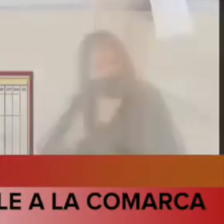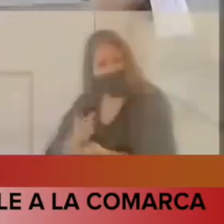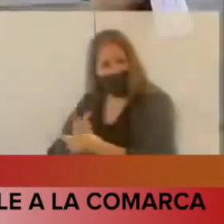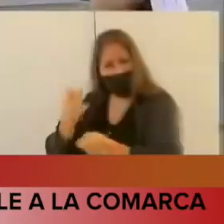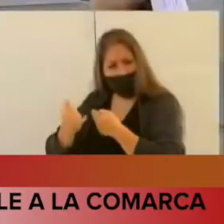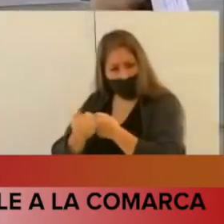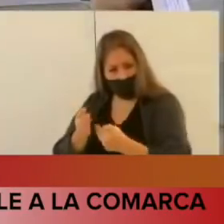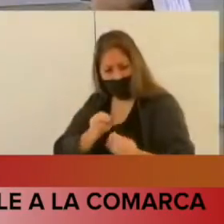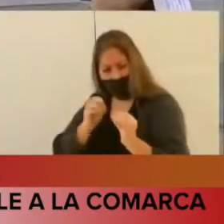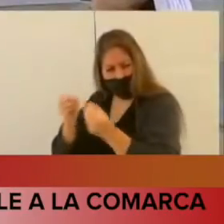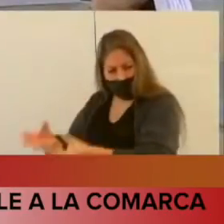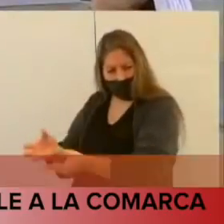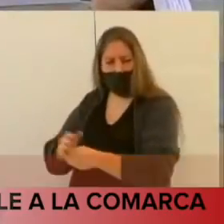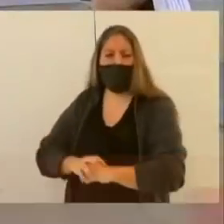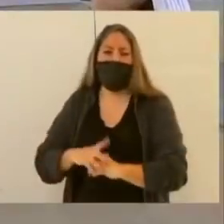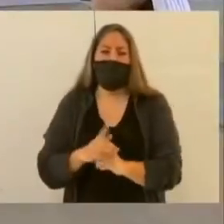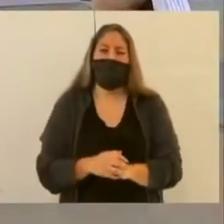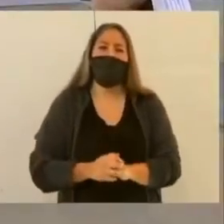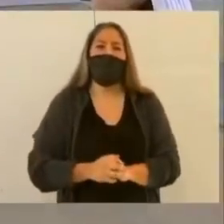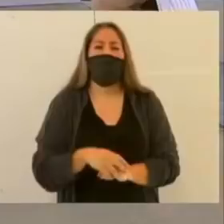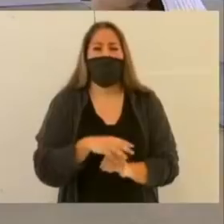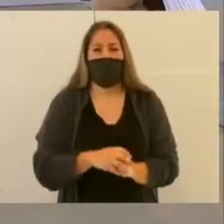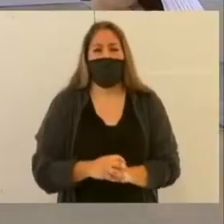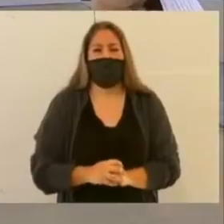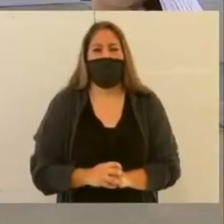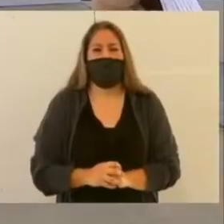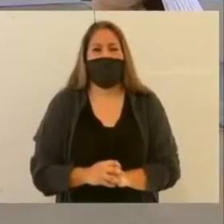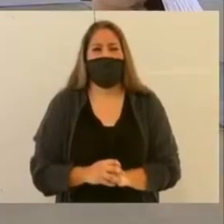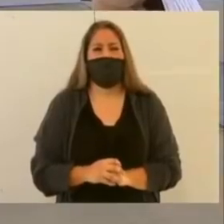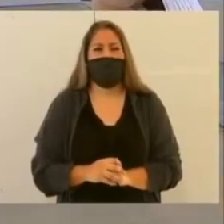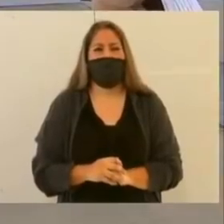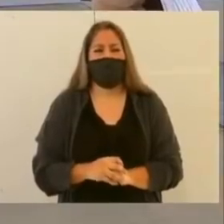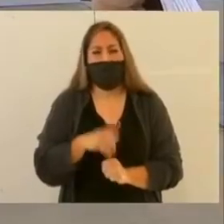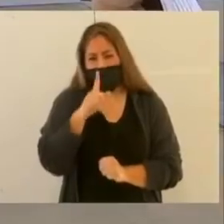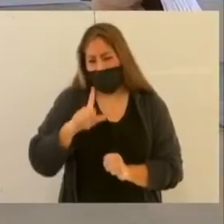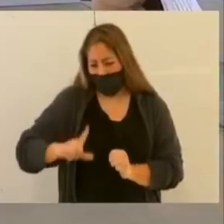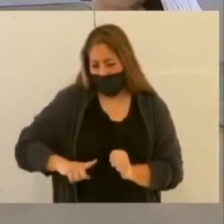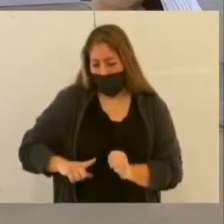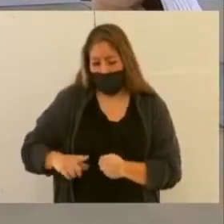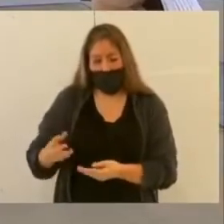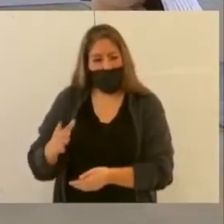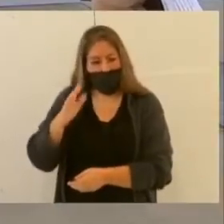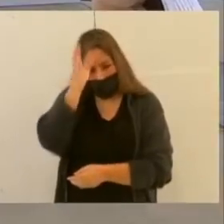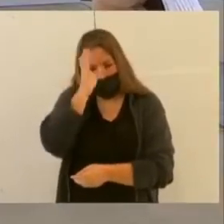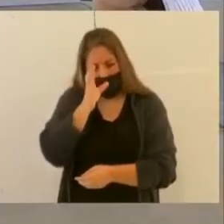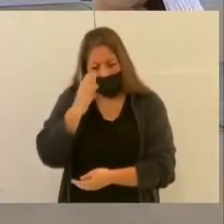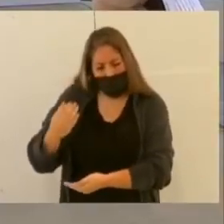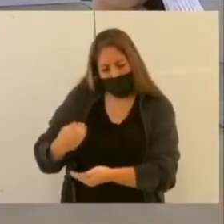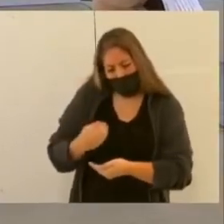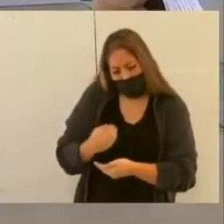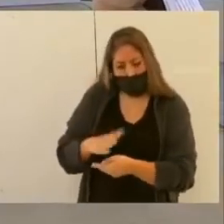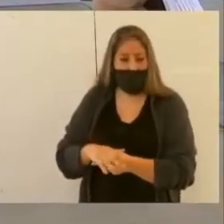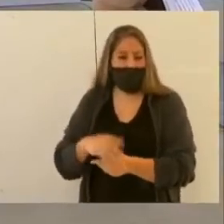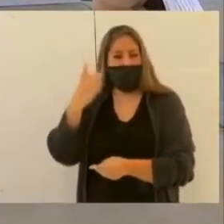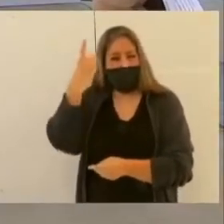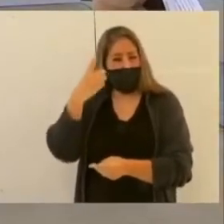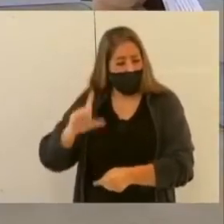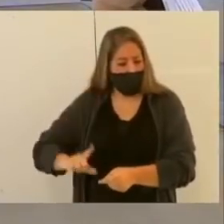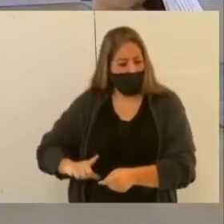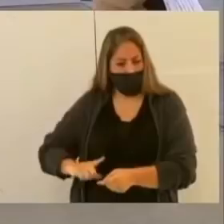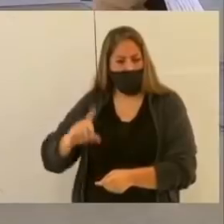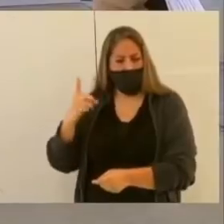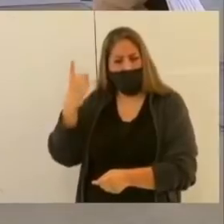Estos volúmenes de agua los tomó el gobierno de Coahuila y el gobierno de Durango para